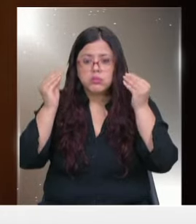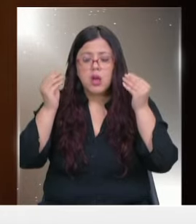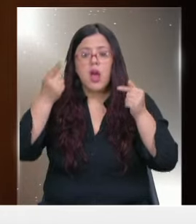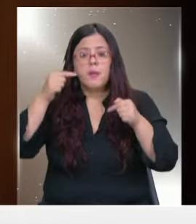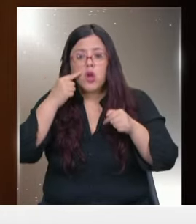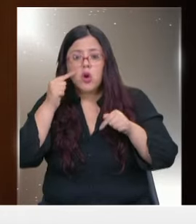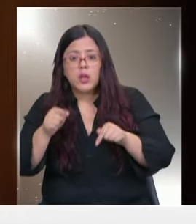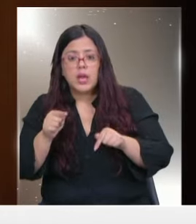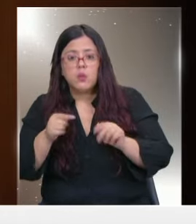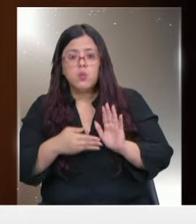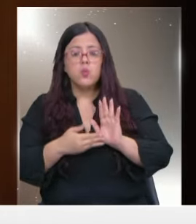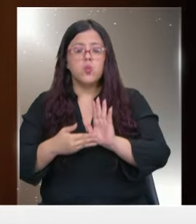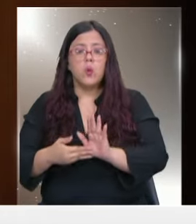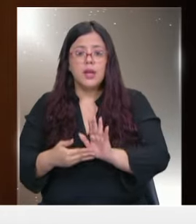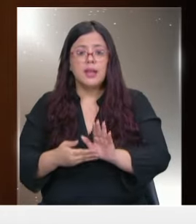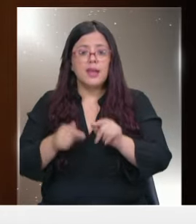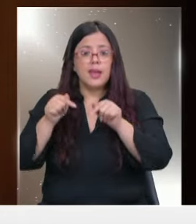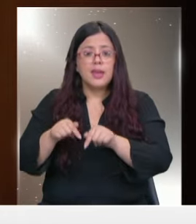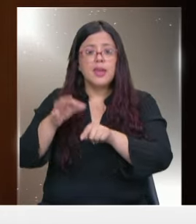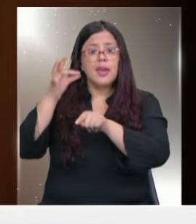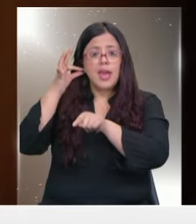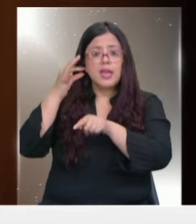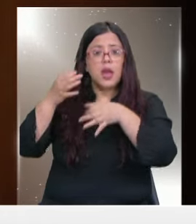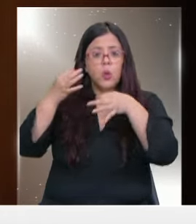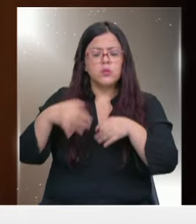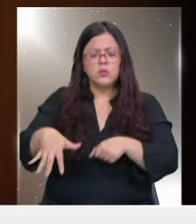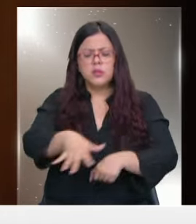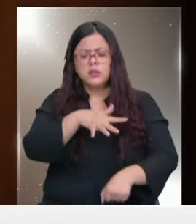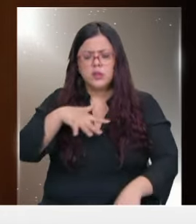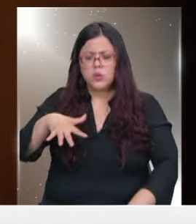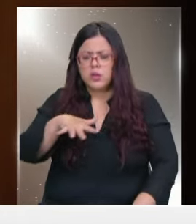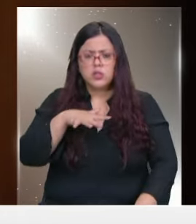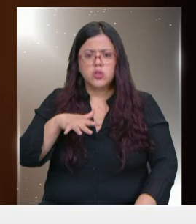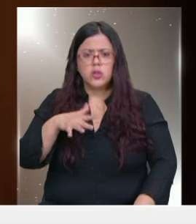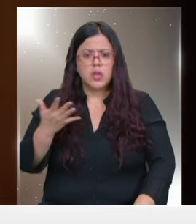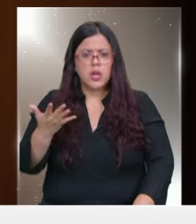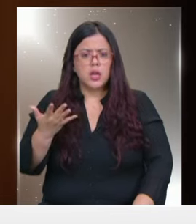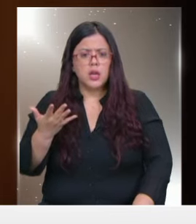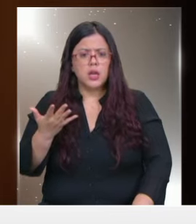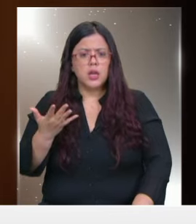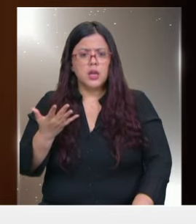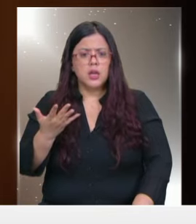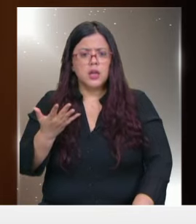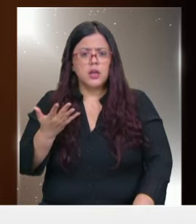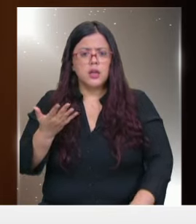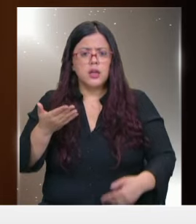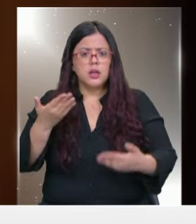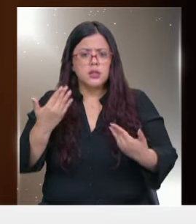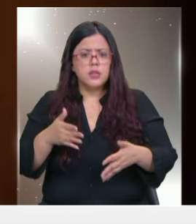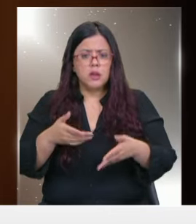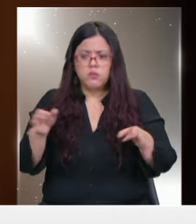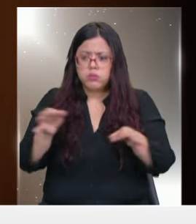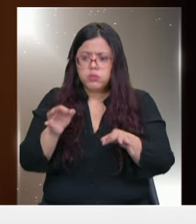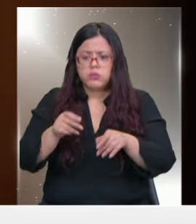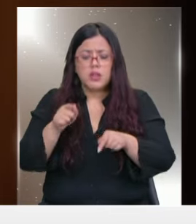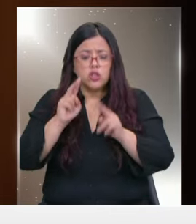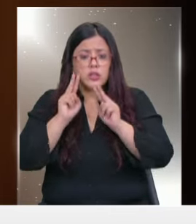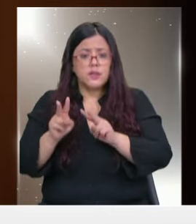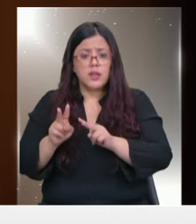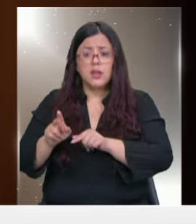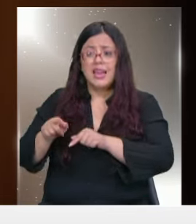cuenta que aquí ella tan pronto ocurrió el hecho, lo dio a conocer eso. Eso permite establecer. ¿Eso es